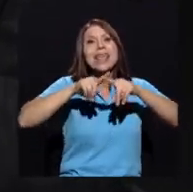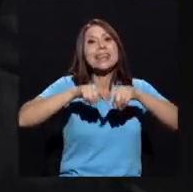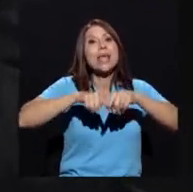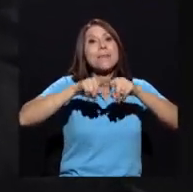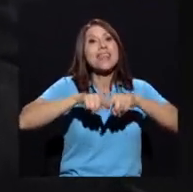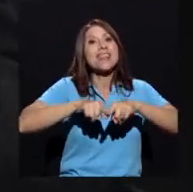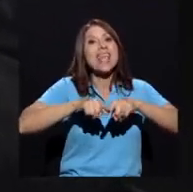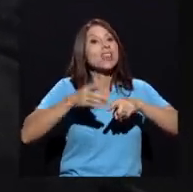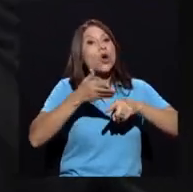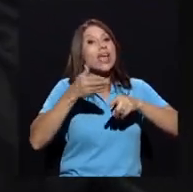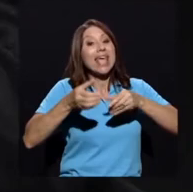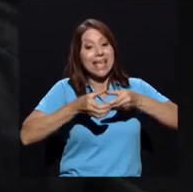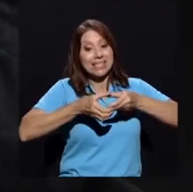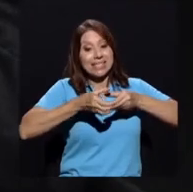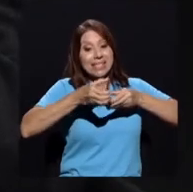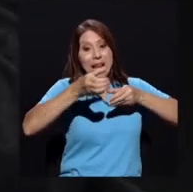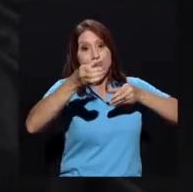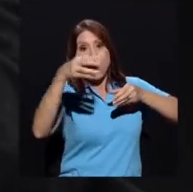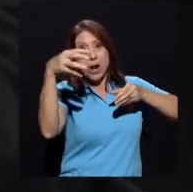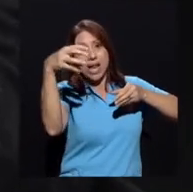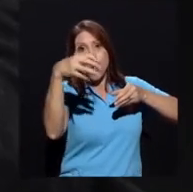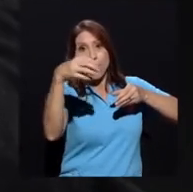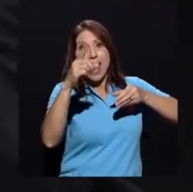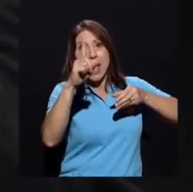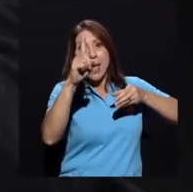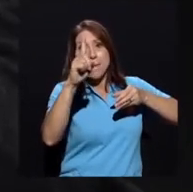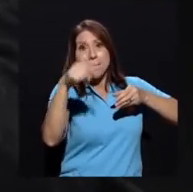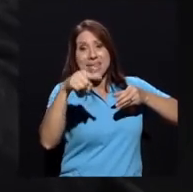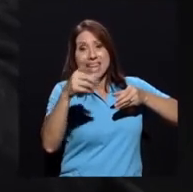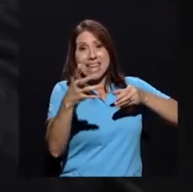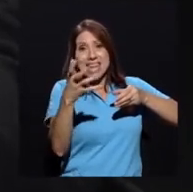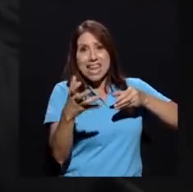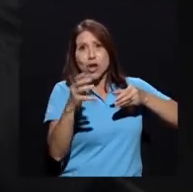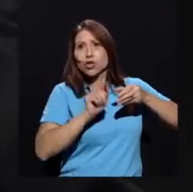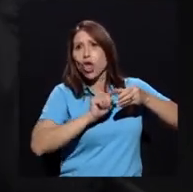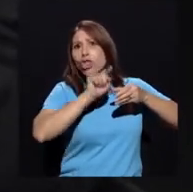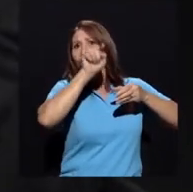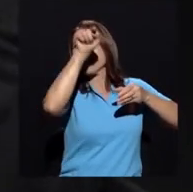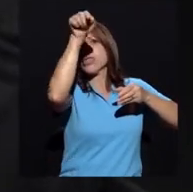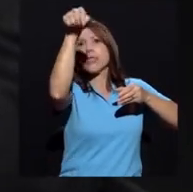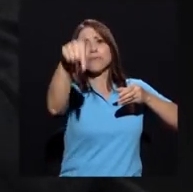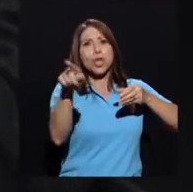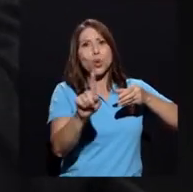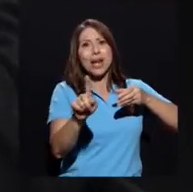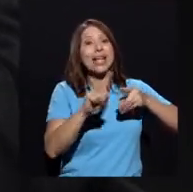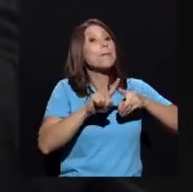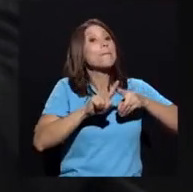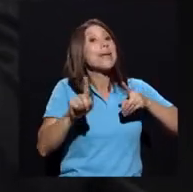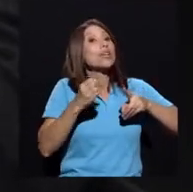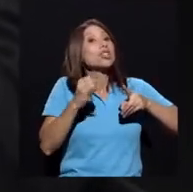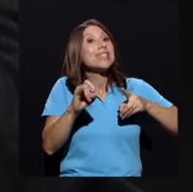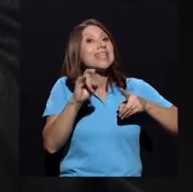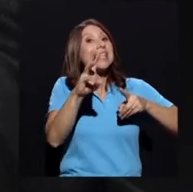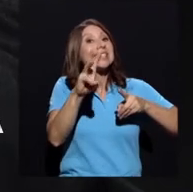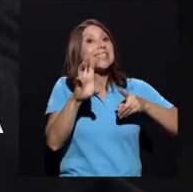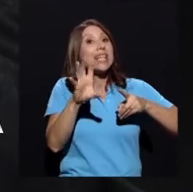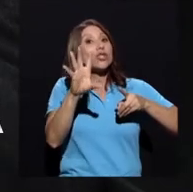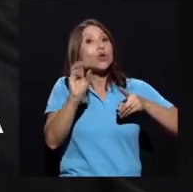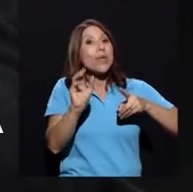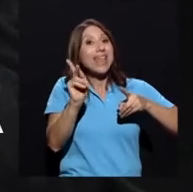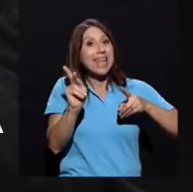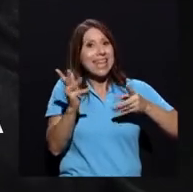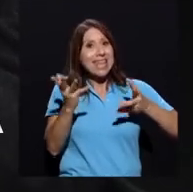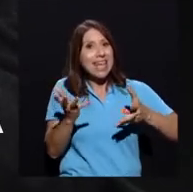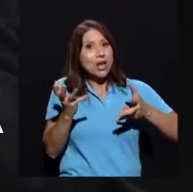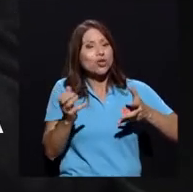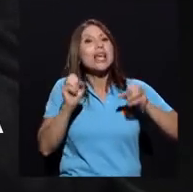en ojiva, si es de 1,000 kilos no alcanza, pero si es de 650 kilos, y aquí vamos al punto más sensible de todos, sí